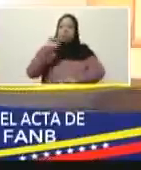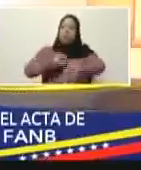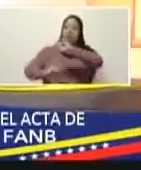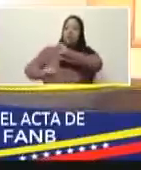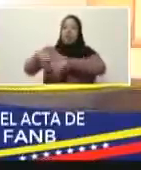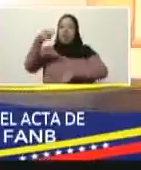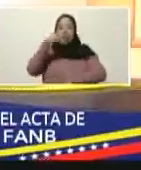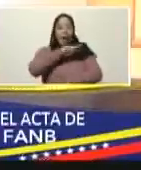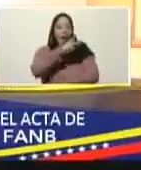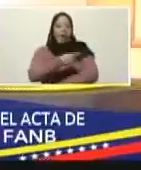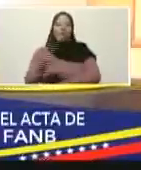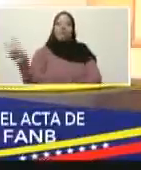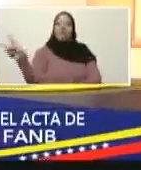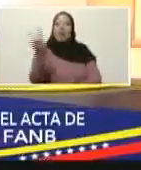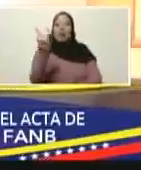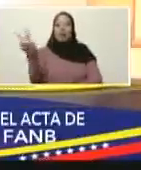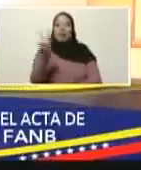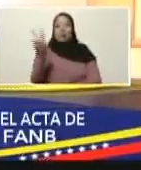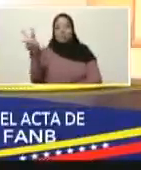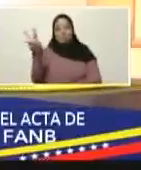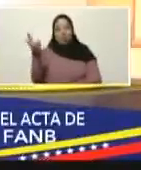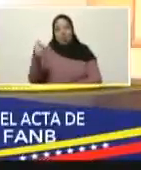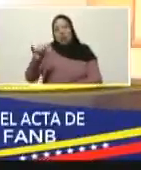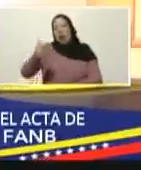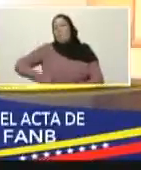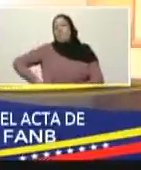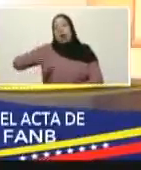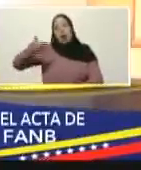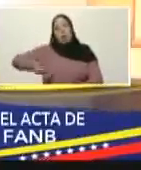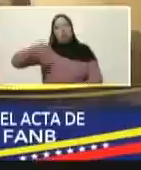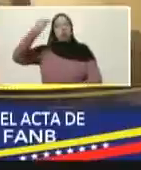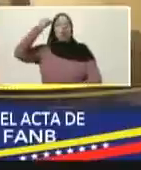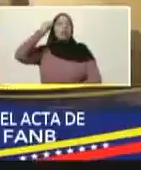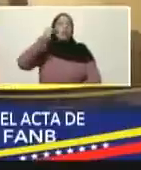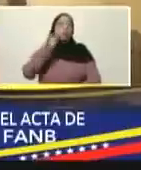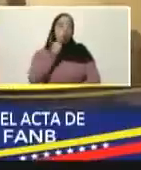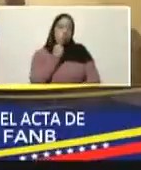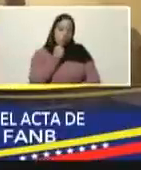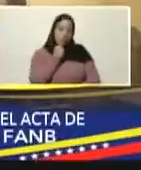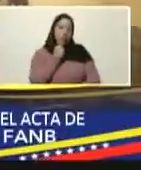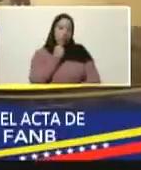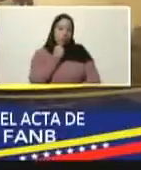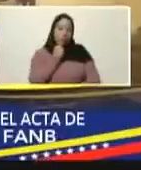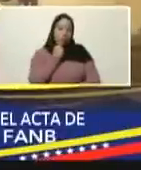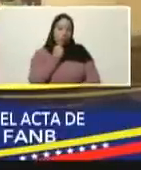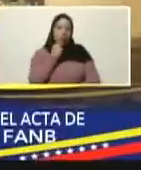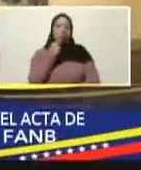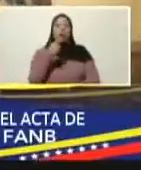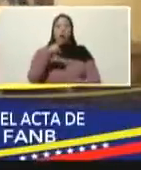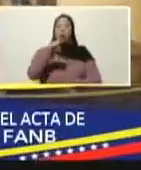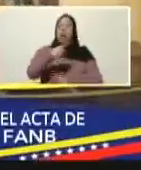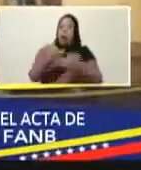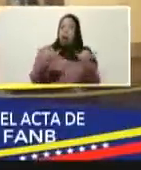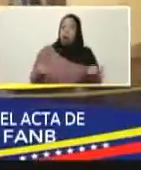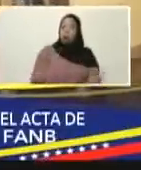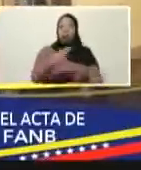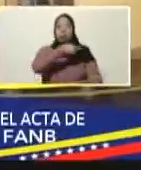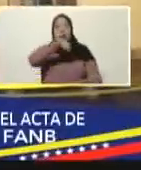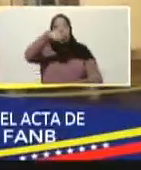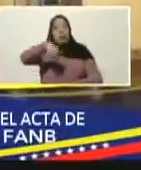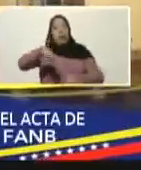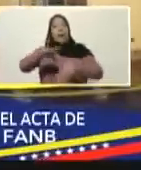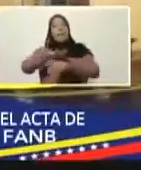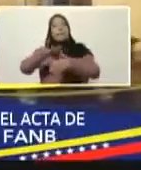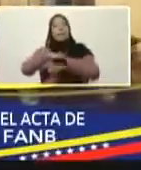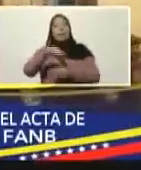valores más sublimes del bolivarianismo. Por eso, general, este martes